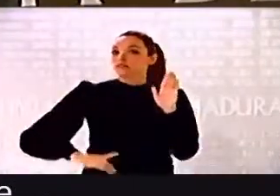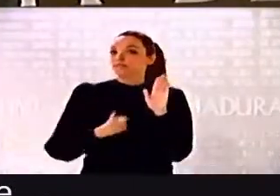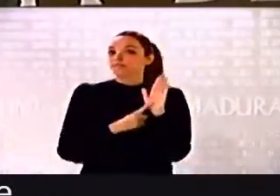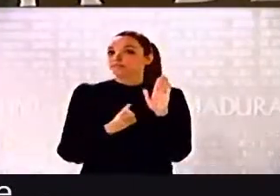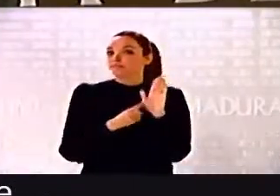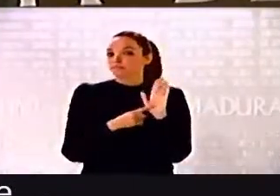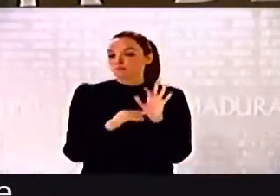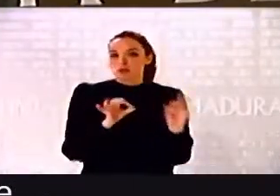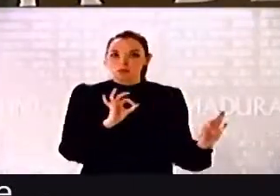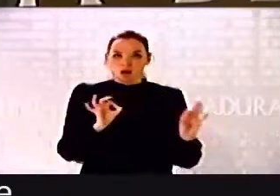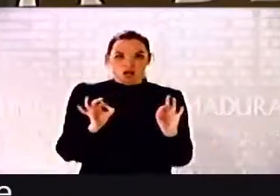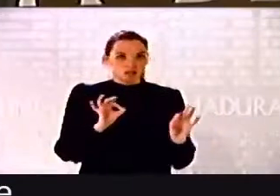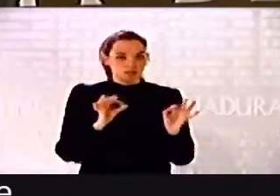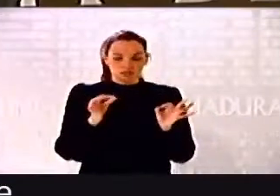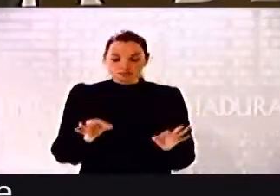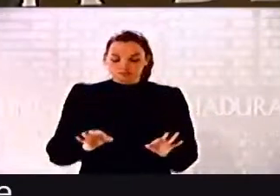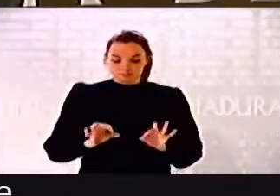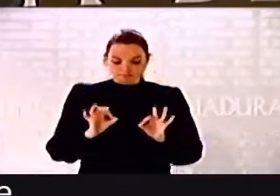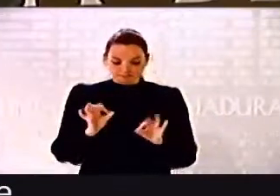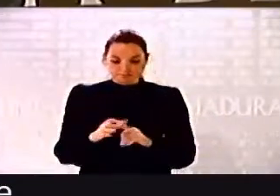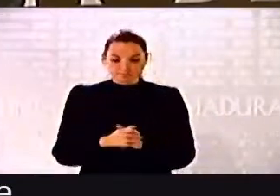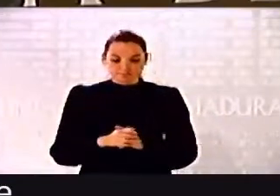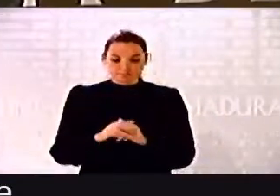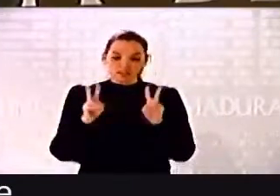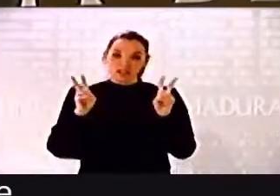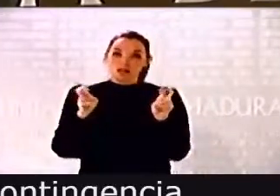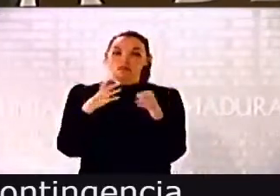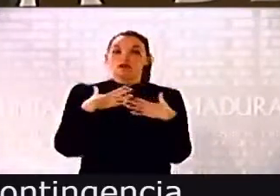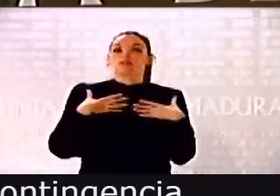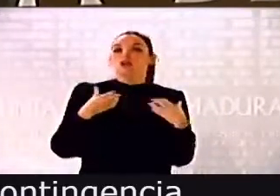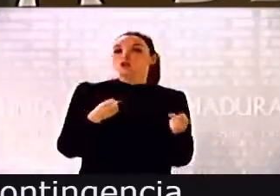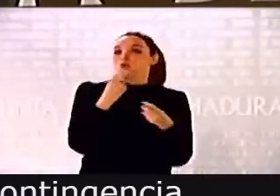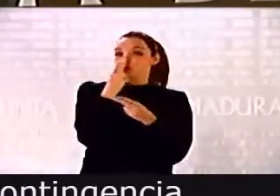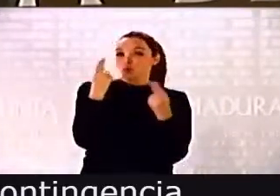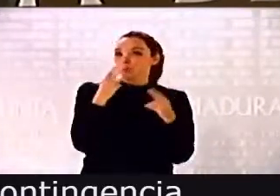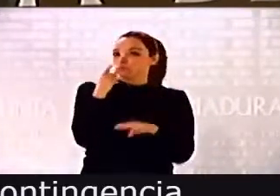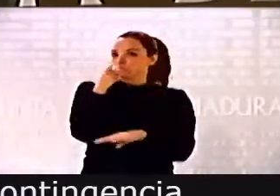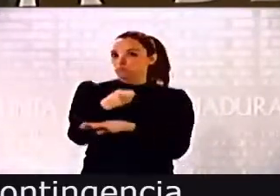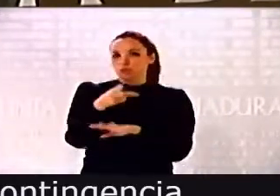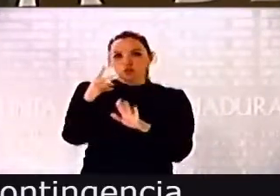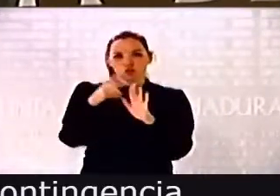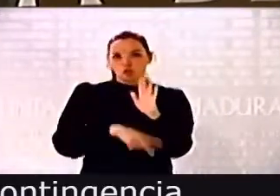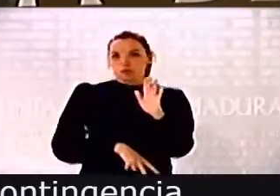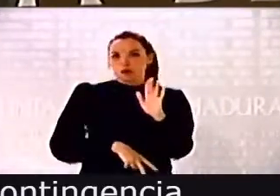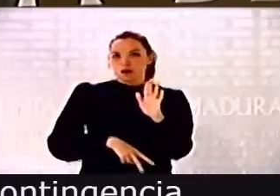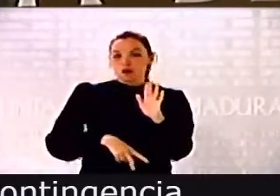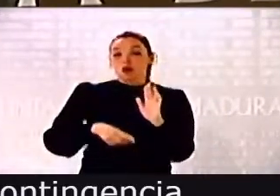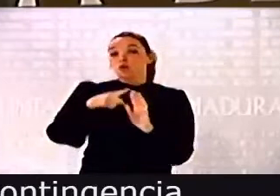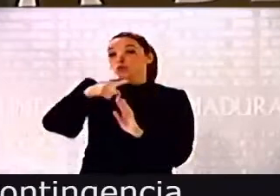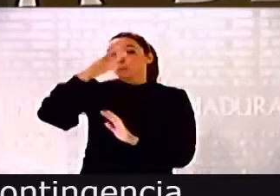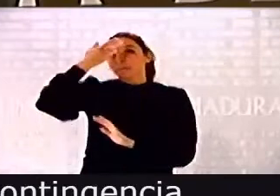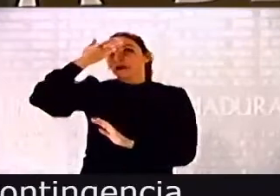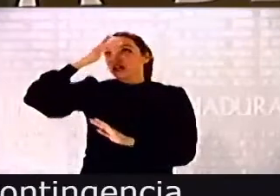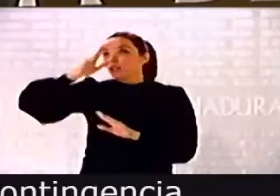activos. En salud pública hay una máxima que es ponerse en lo peor para que ocurra lo